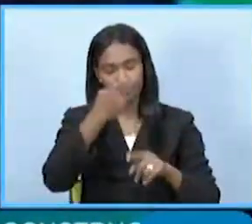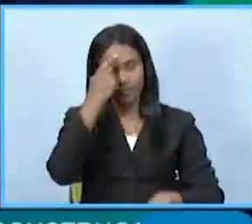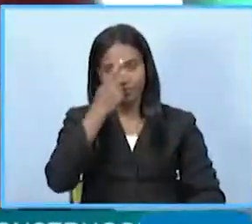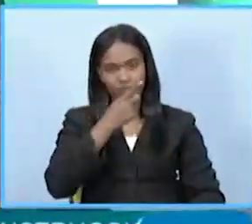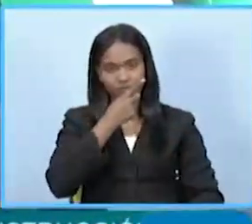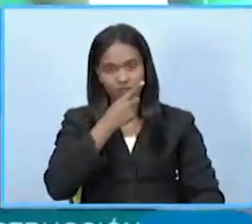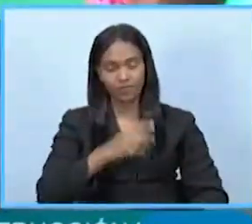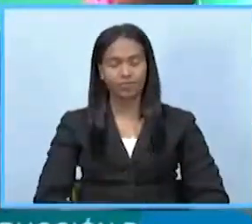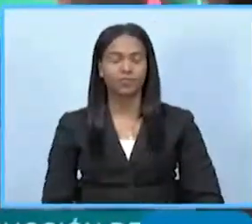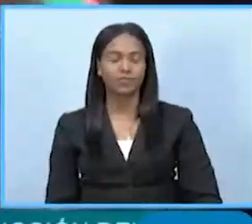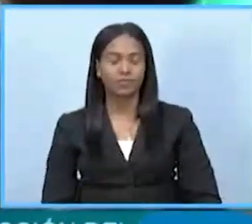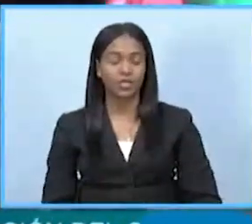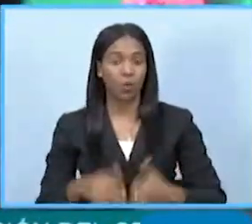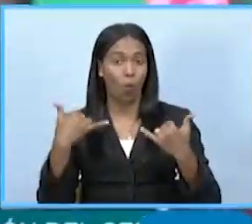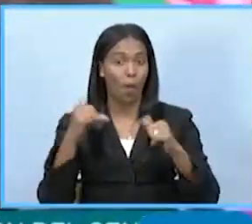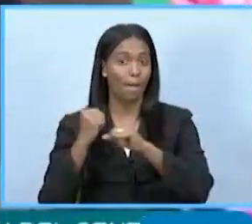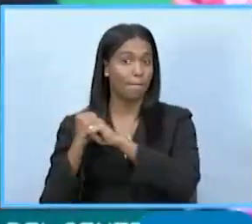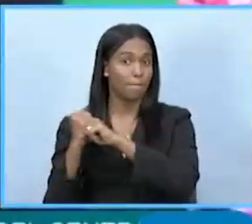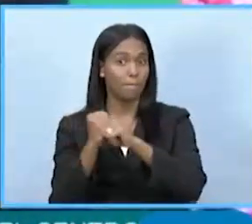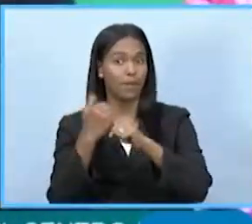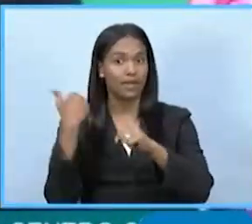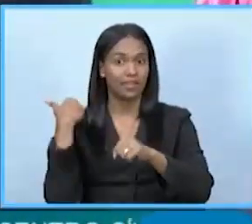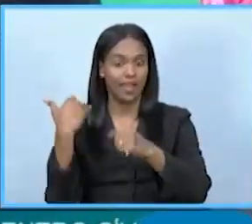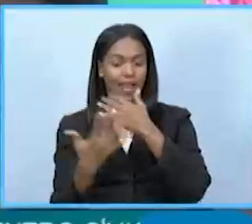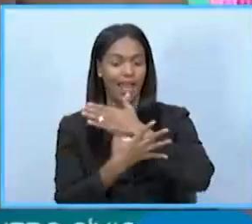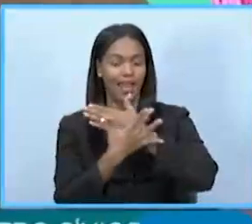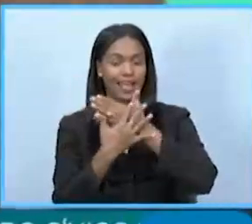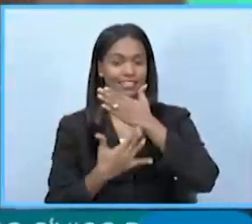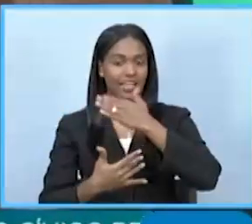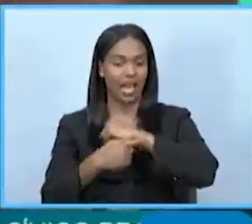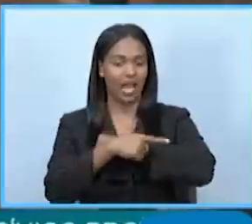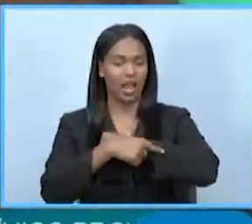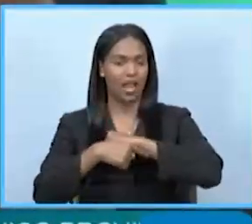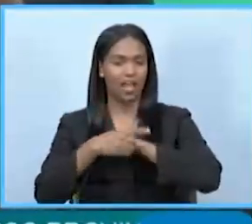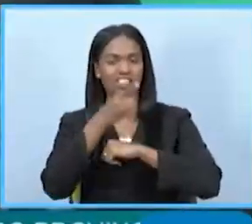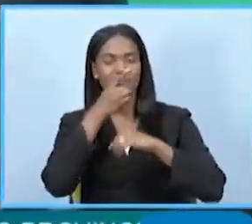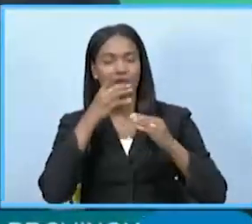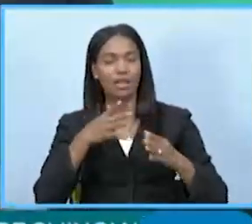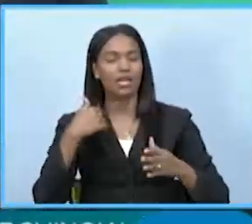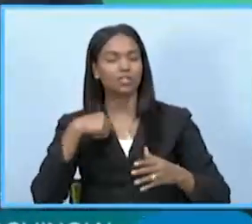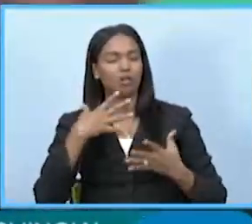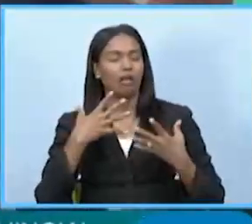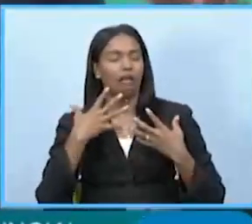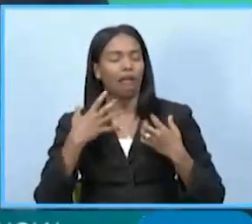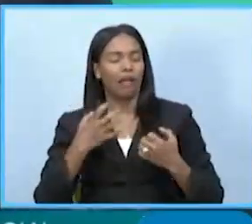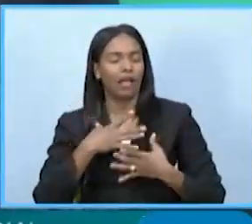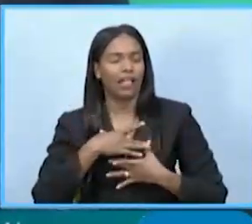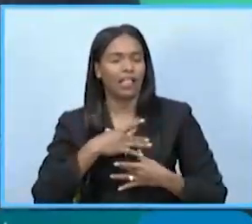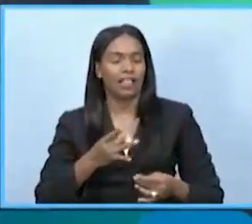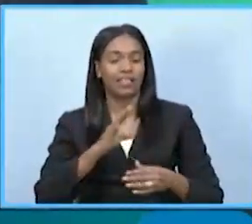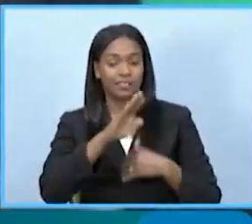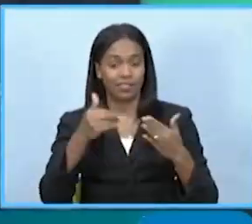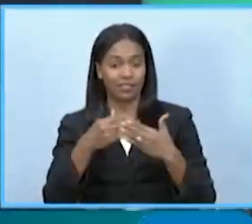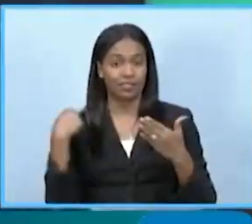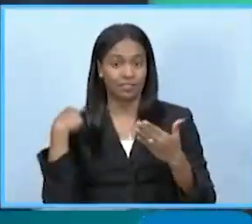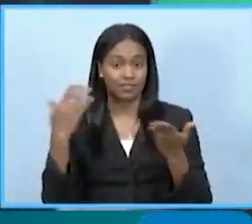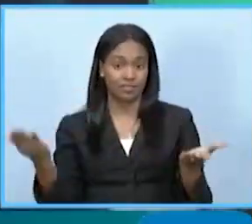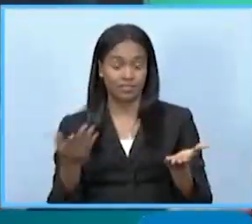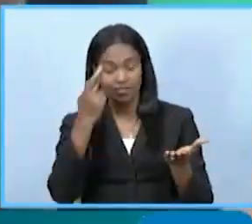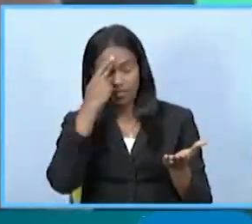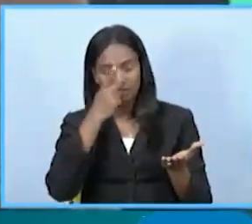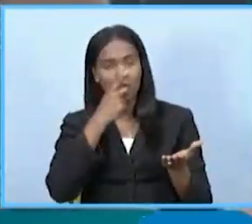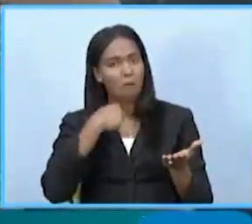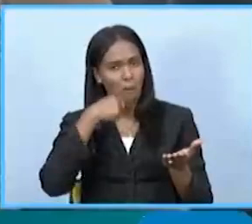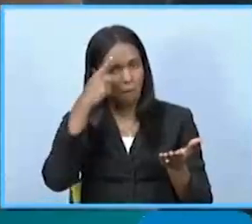Dominicana. El béisbol está en el ADN del dominicano, es una pasión que nos llena a todos en este país. Me parece un